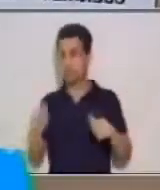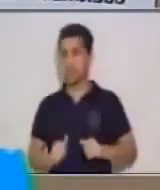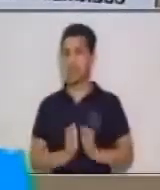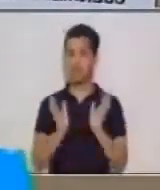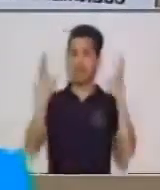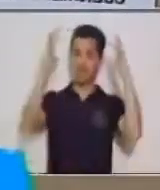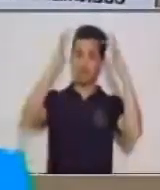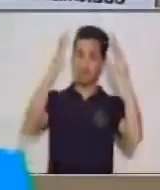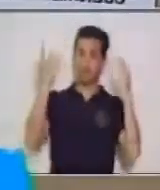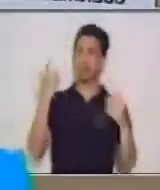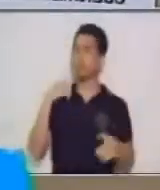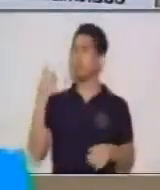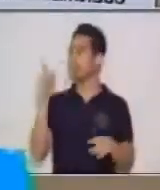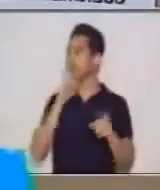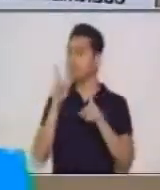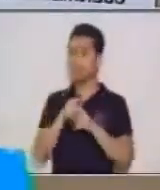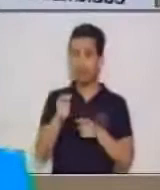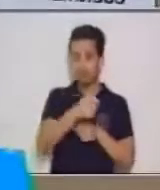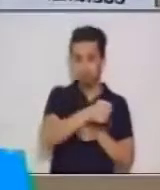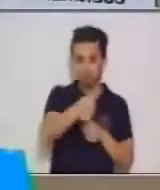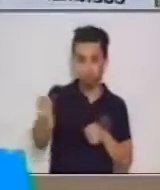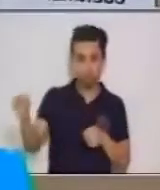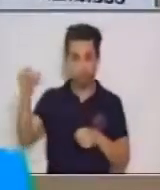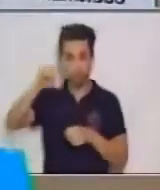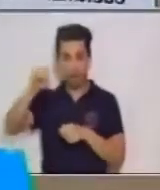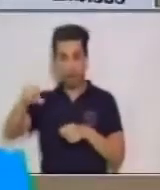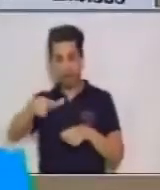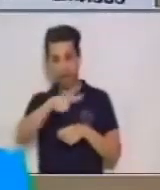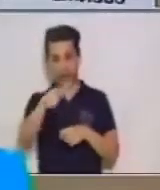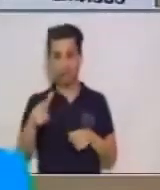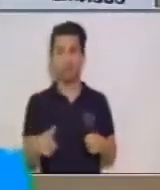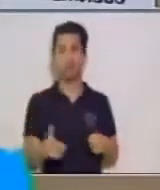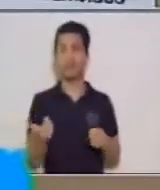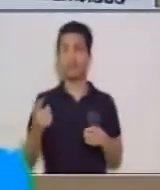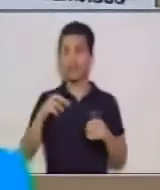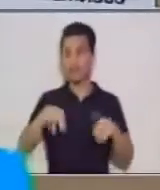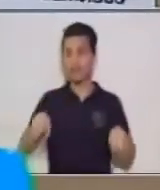mencionan los insecticidas, los herbicidas, las aguas de los ríos.